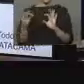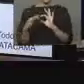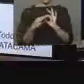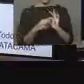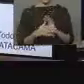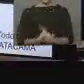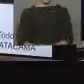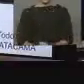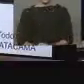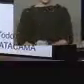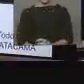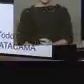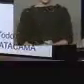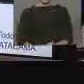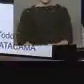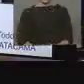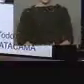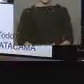causales. He dicho, presidente.